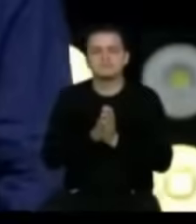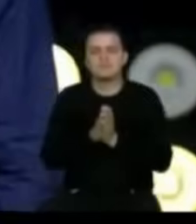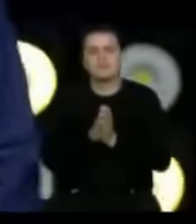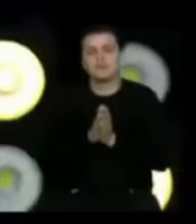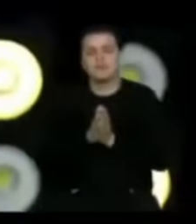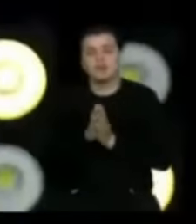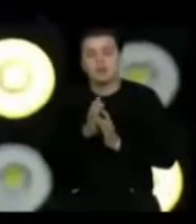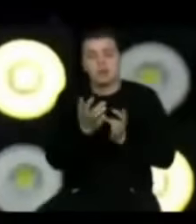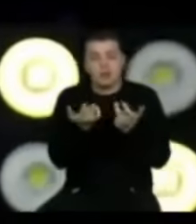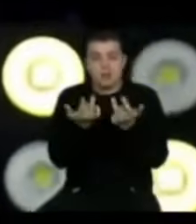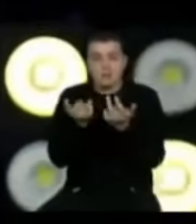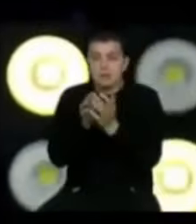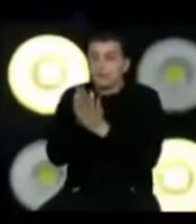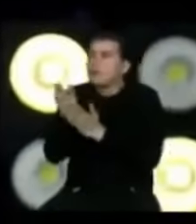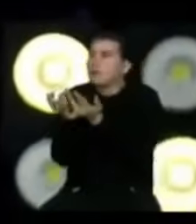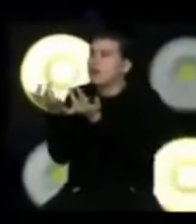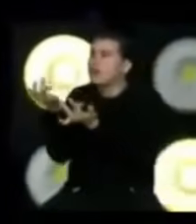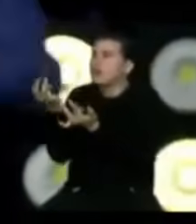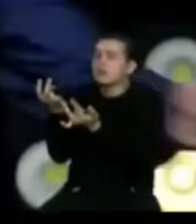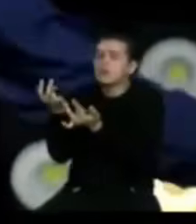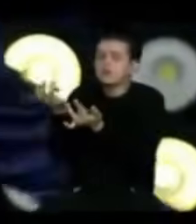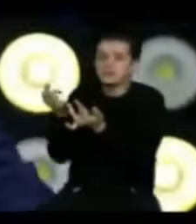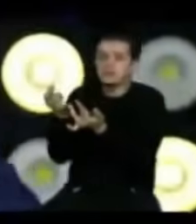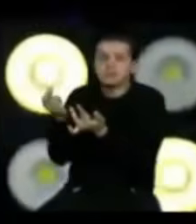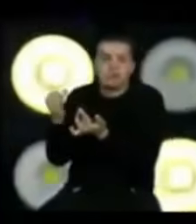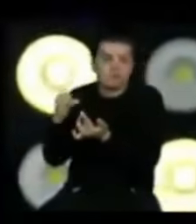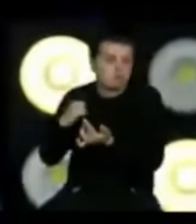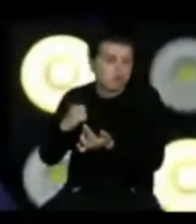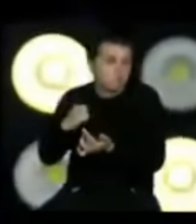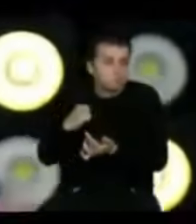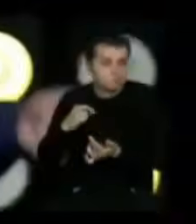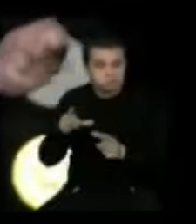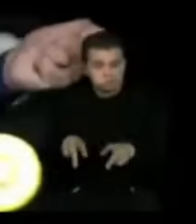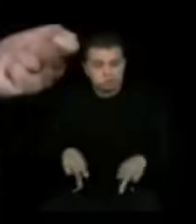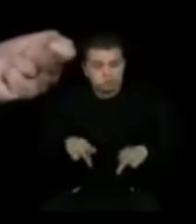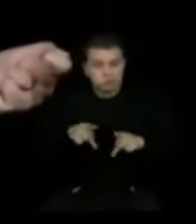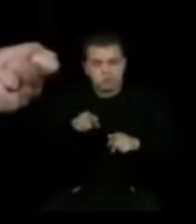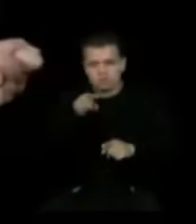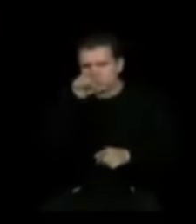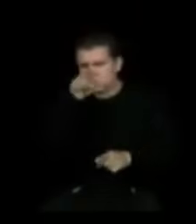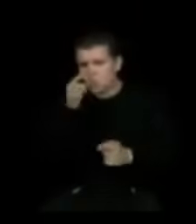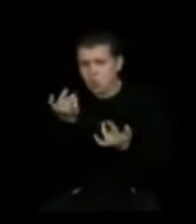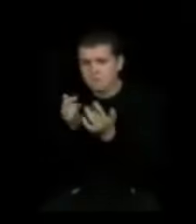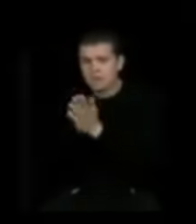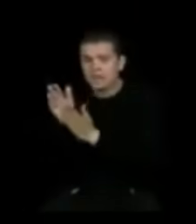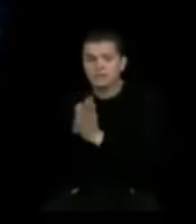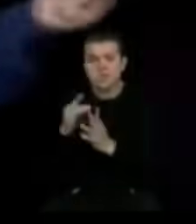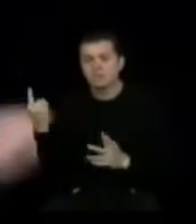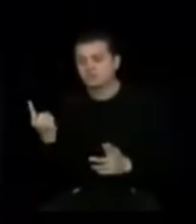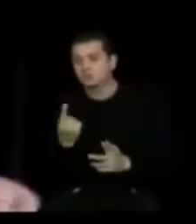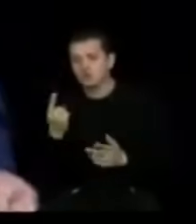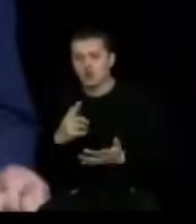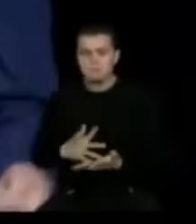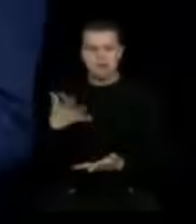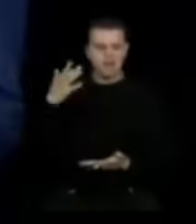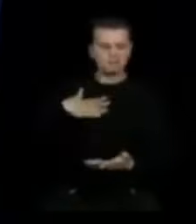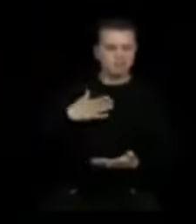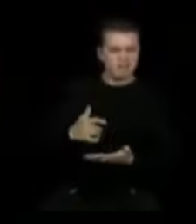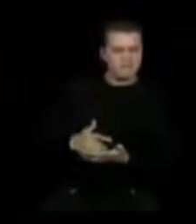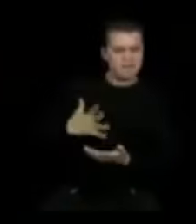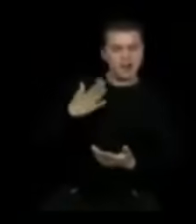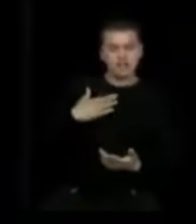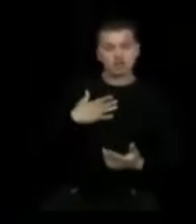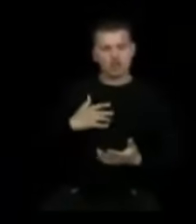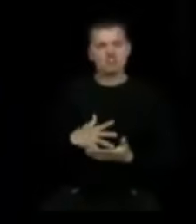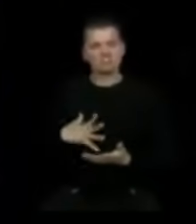Sin esta esperanza, esta vida no tiene sentido. Si tu esperanza es solamente ser más rico, cuando